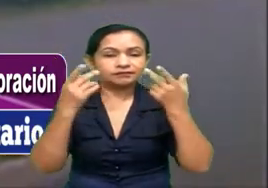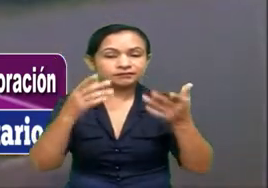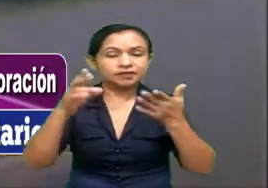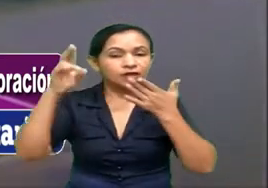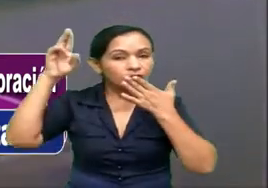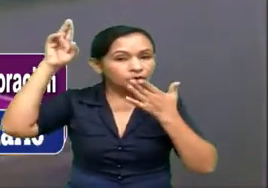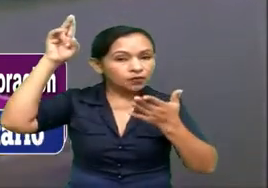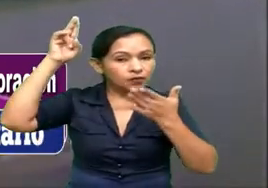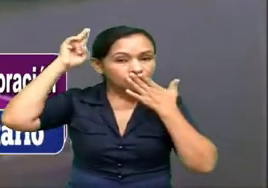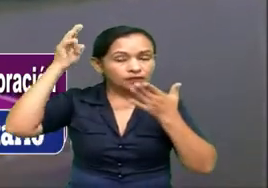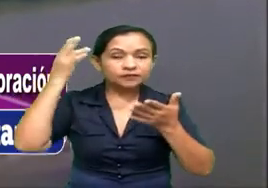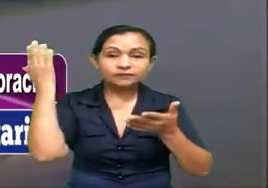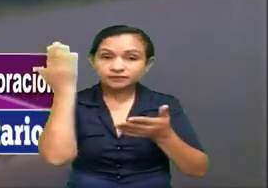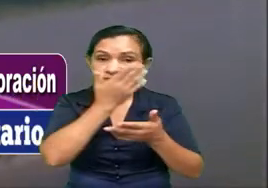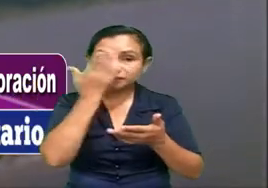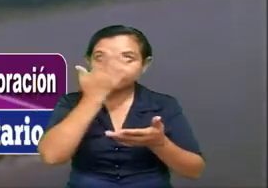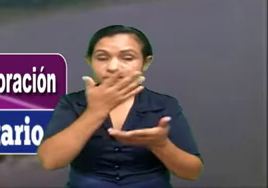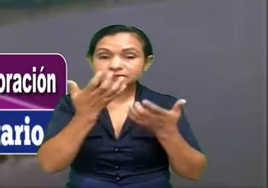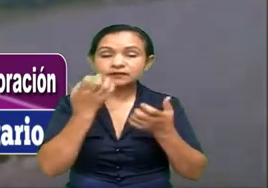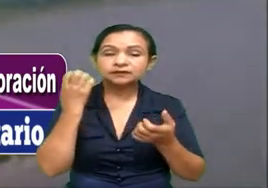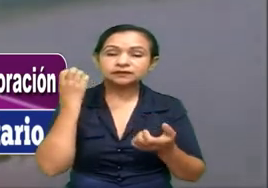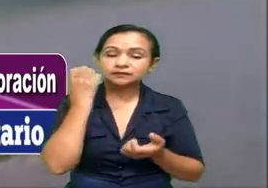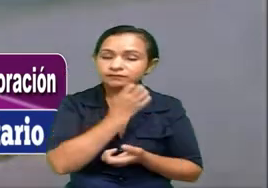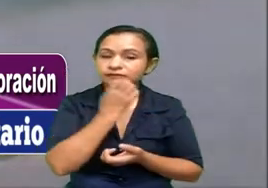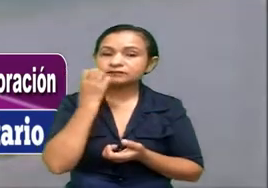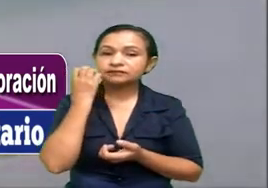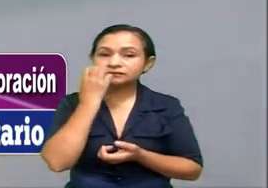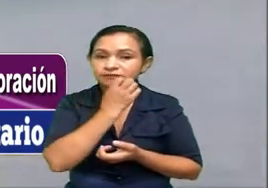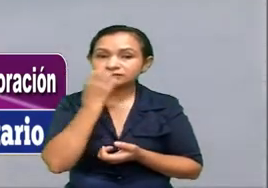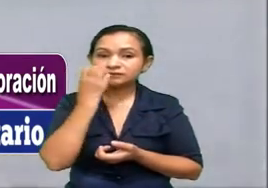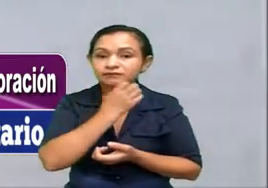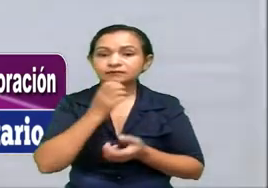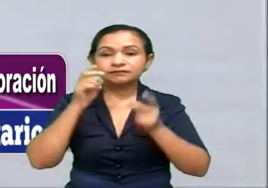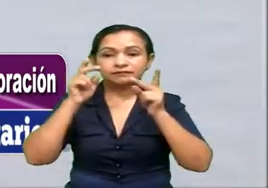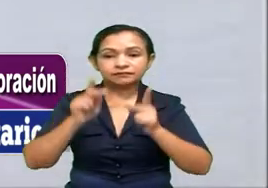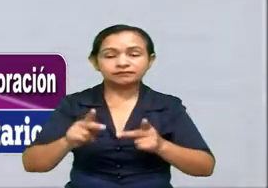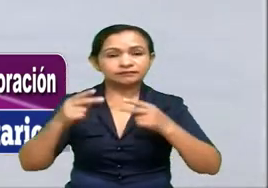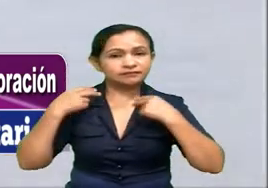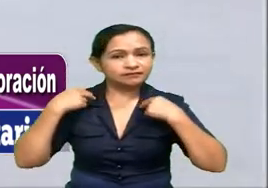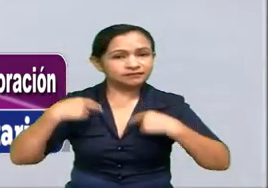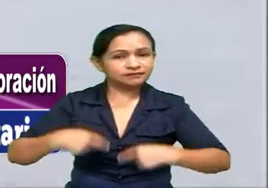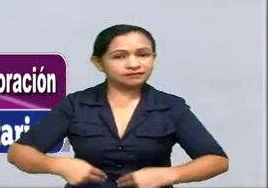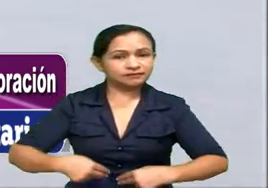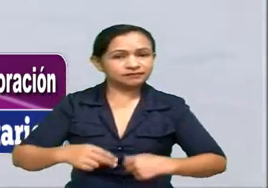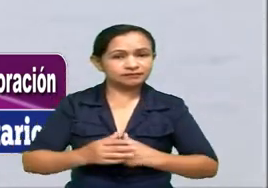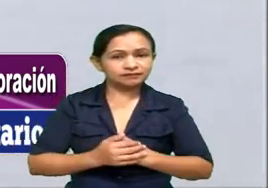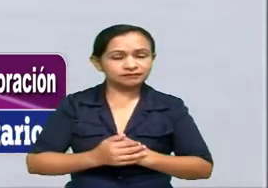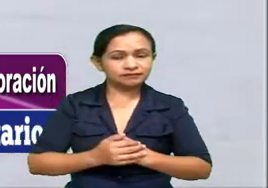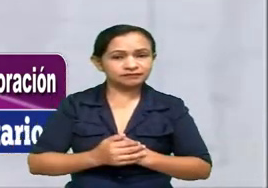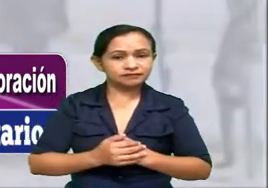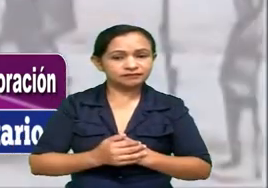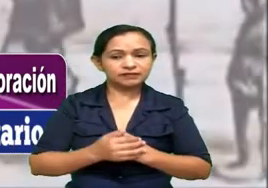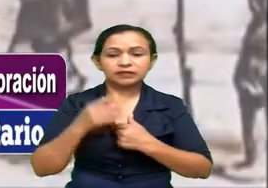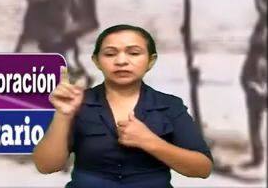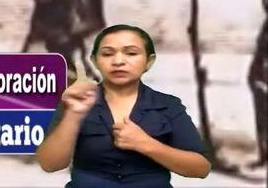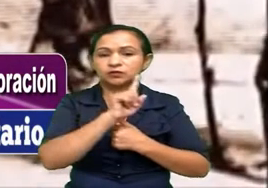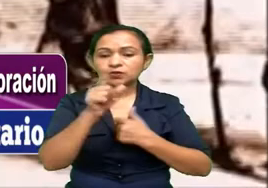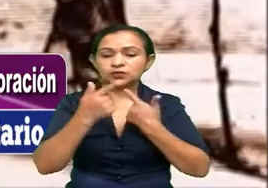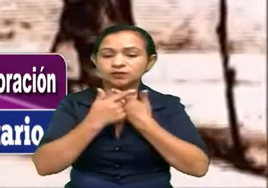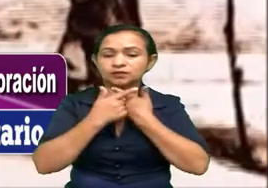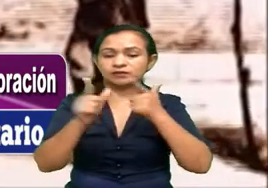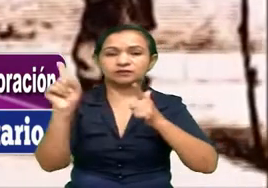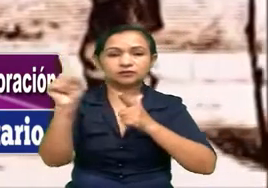indígenas y a los negros, y la explotación de la persona humana privándolo de lo más sagrado, que es su